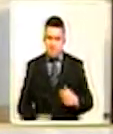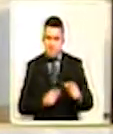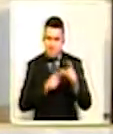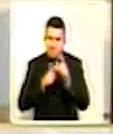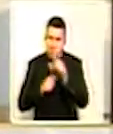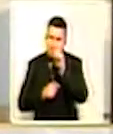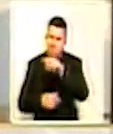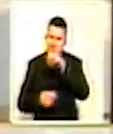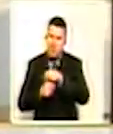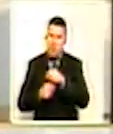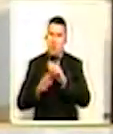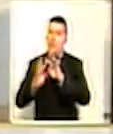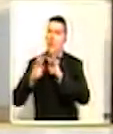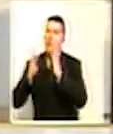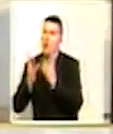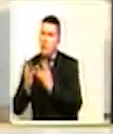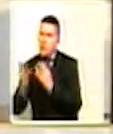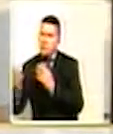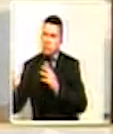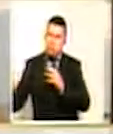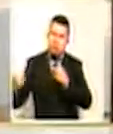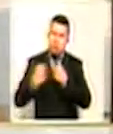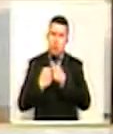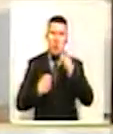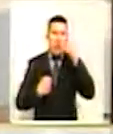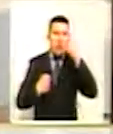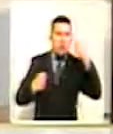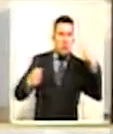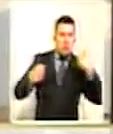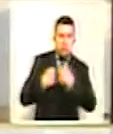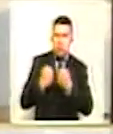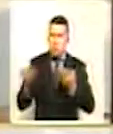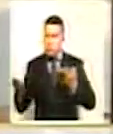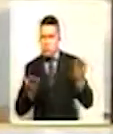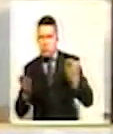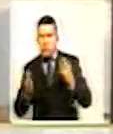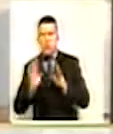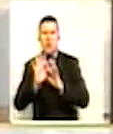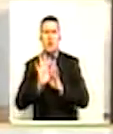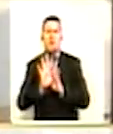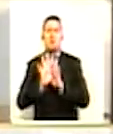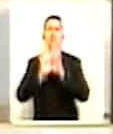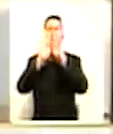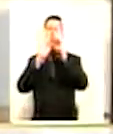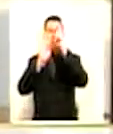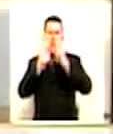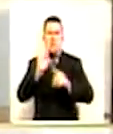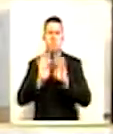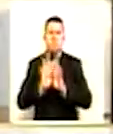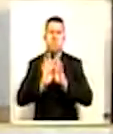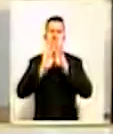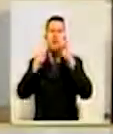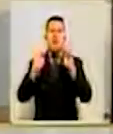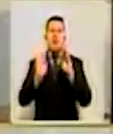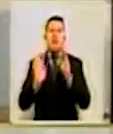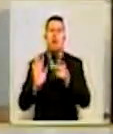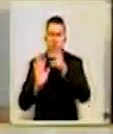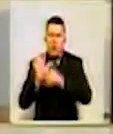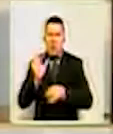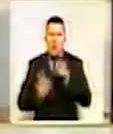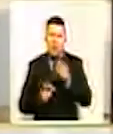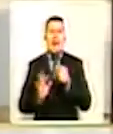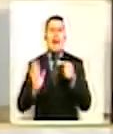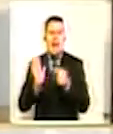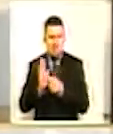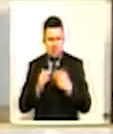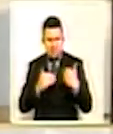Procuraduría tiene que ser un puente entre el Congreso y el Gobierno y las altas cortes para hacer esa reforma judicial a la que